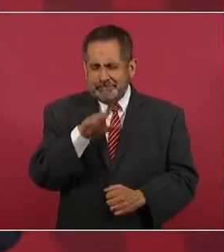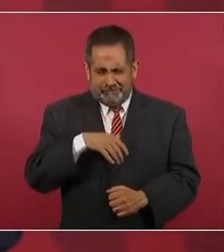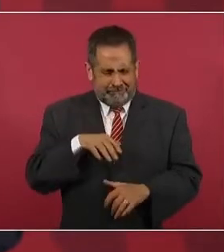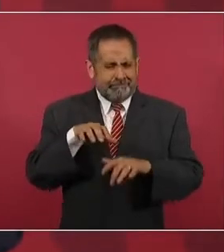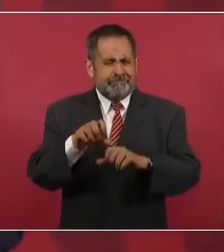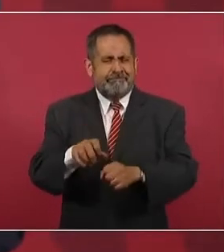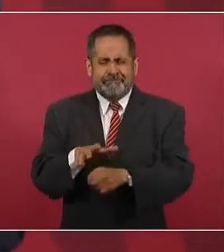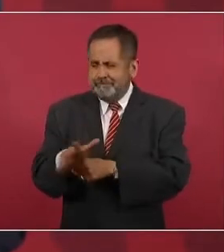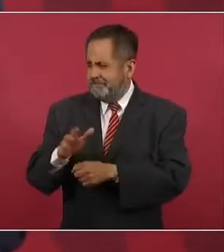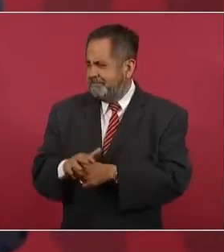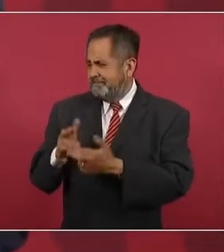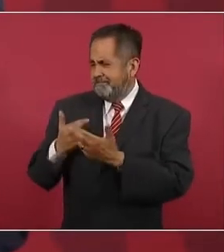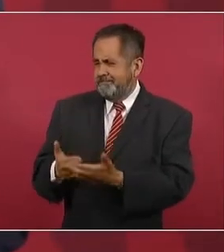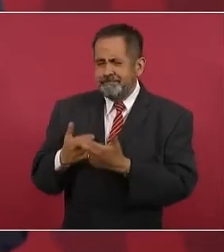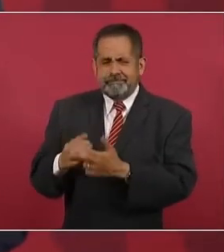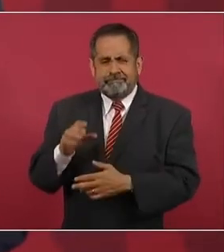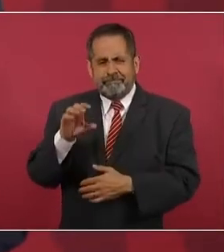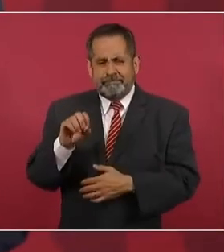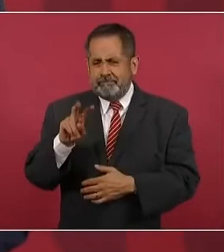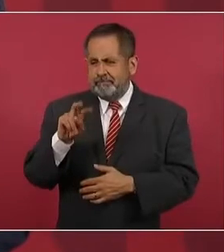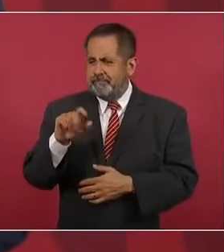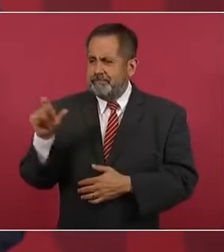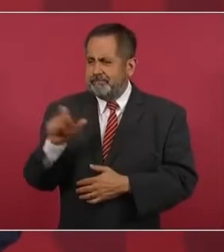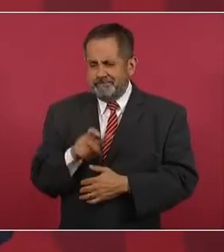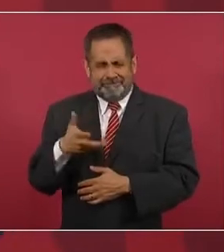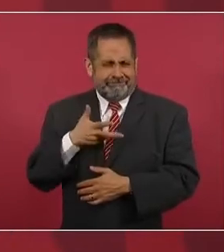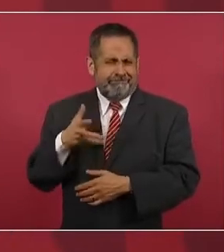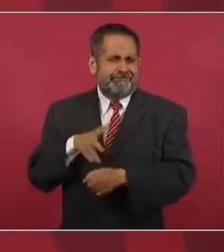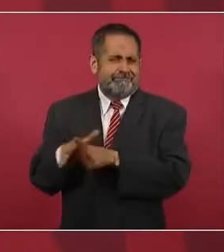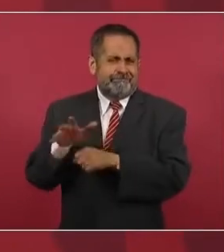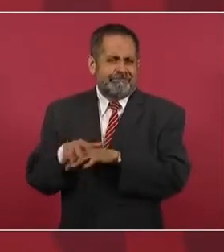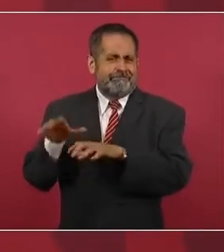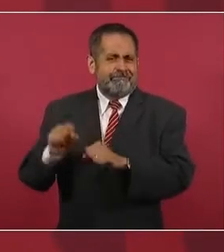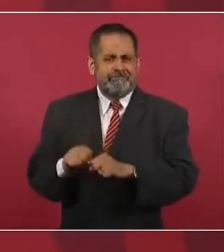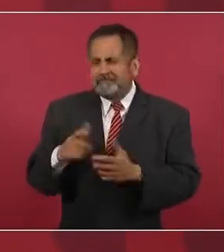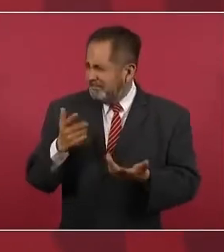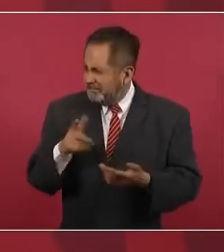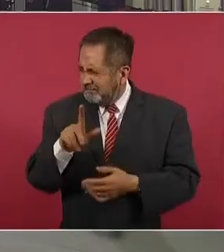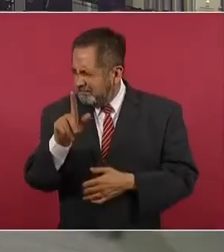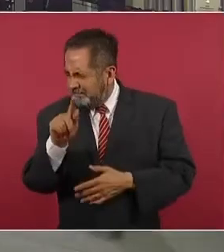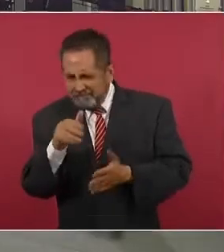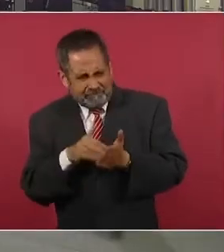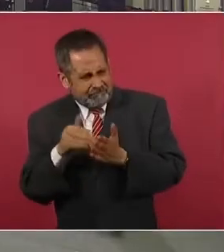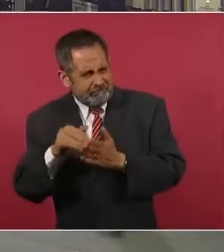lo que tenemos con COVAX, porque son más de $70 millones